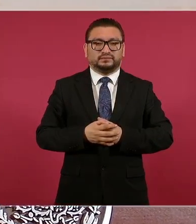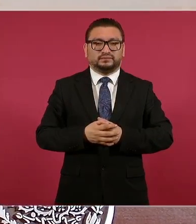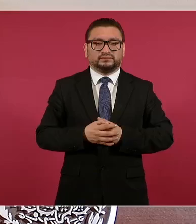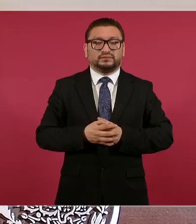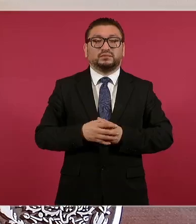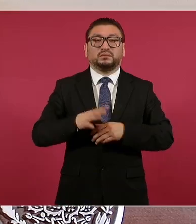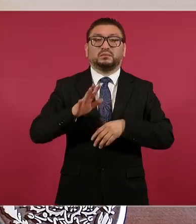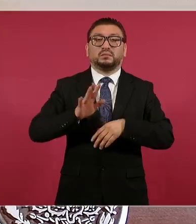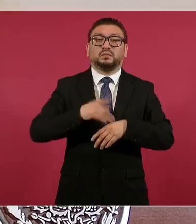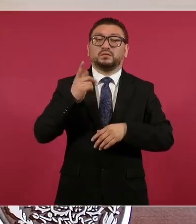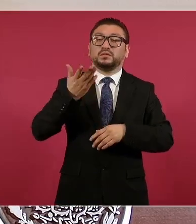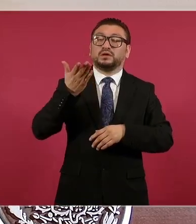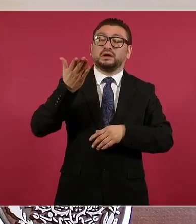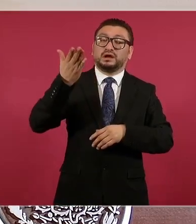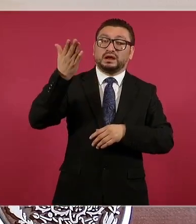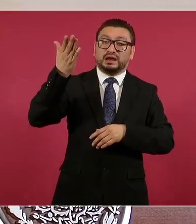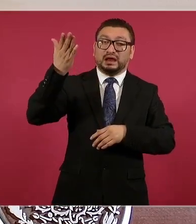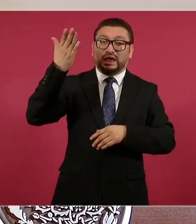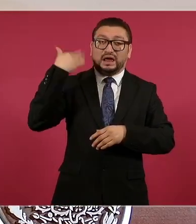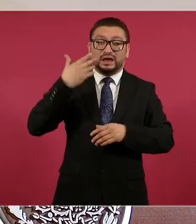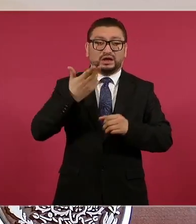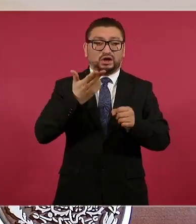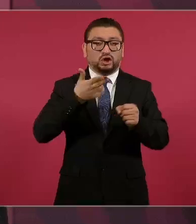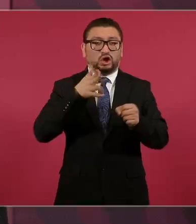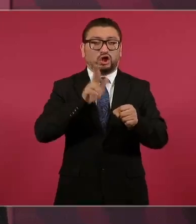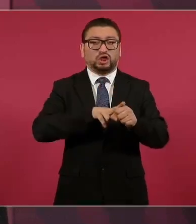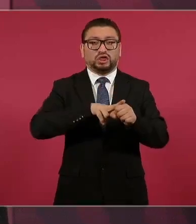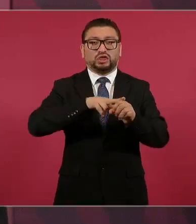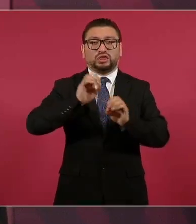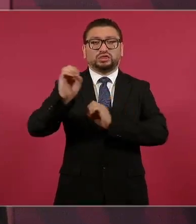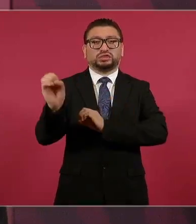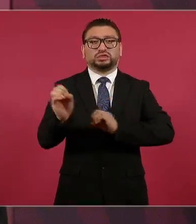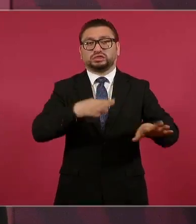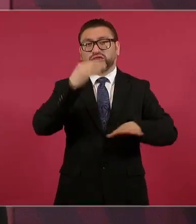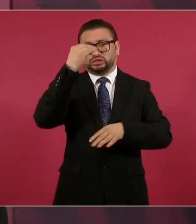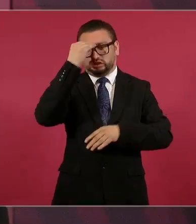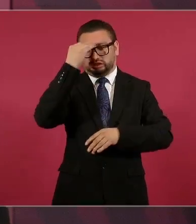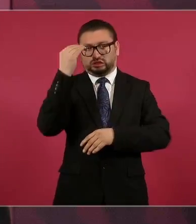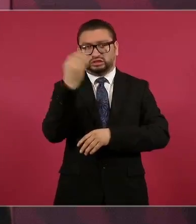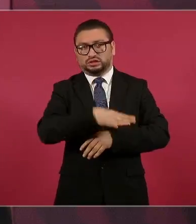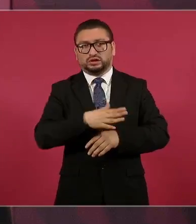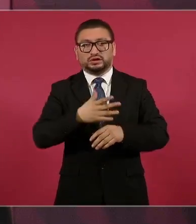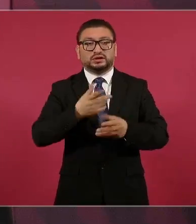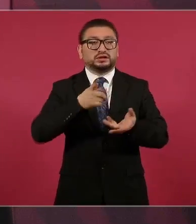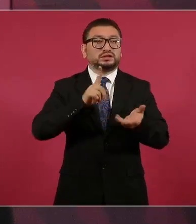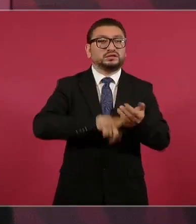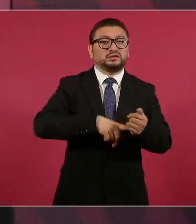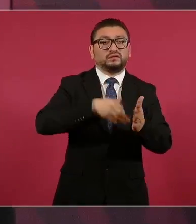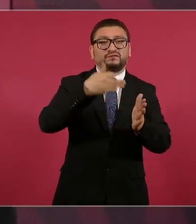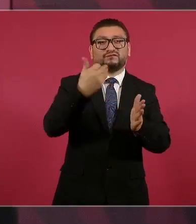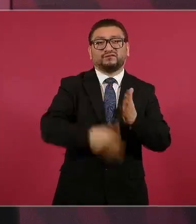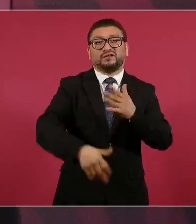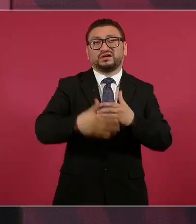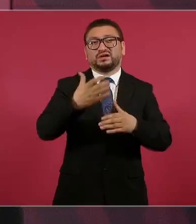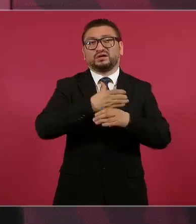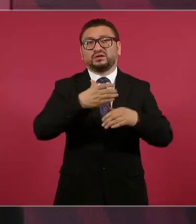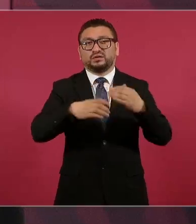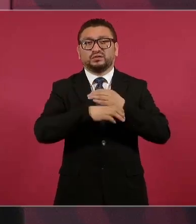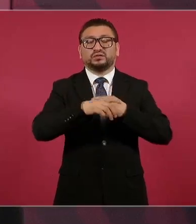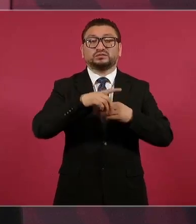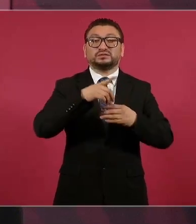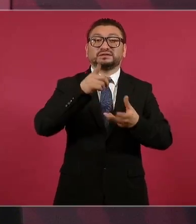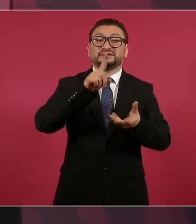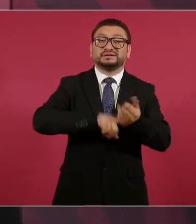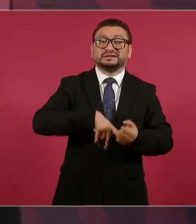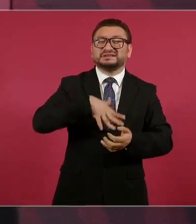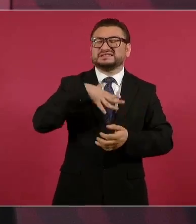los hospitales, abandonados, incompletos, y una gran corrupción